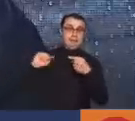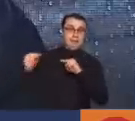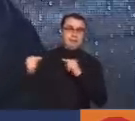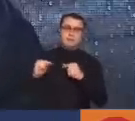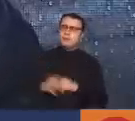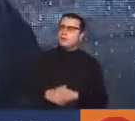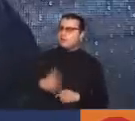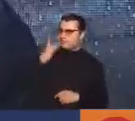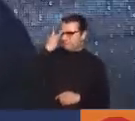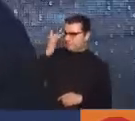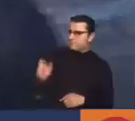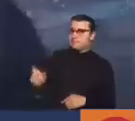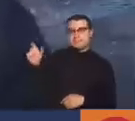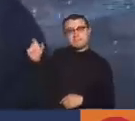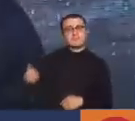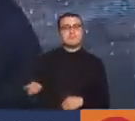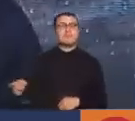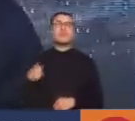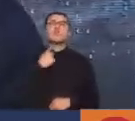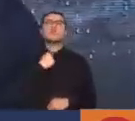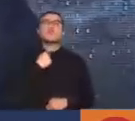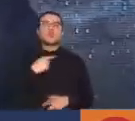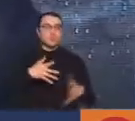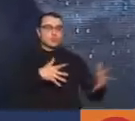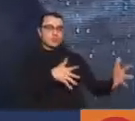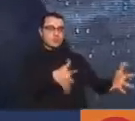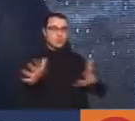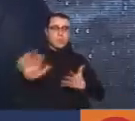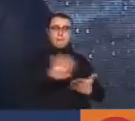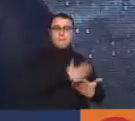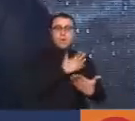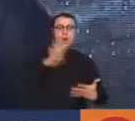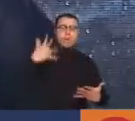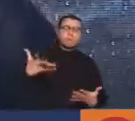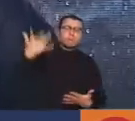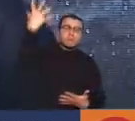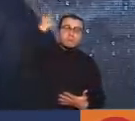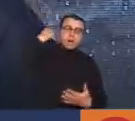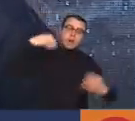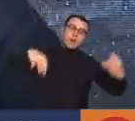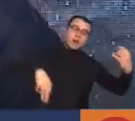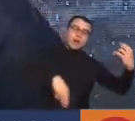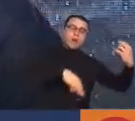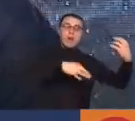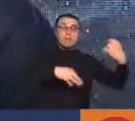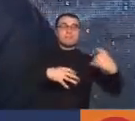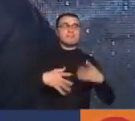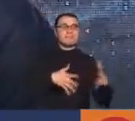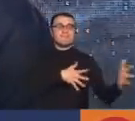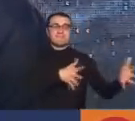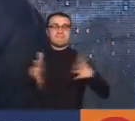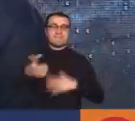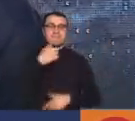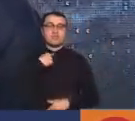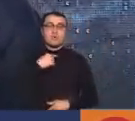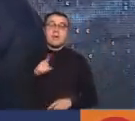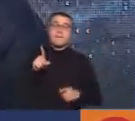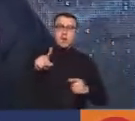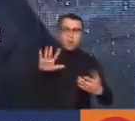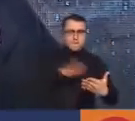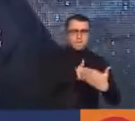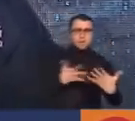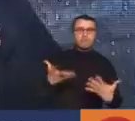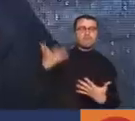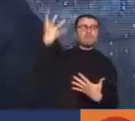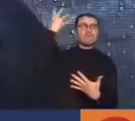porque él le gusta la enseñanza de la música clásica. Pero la música clásica tiene algo